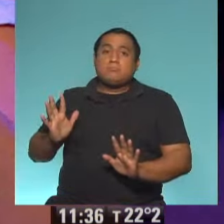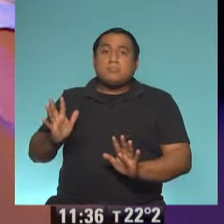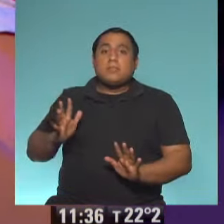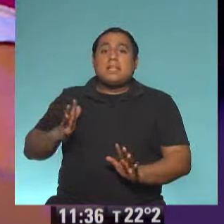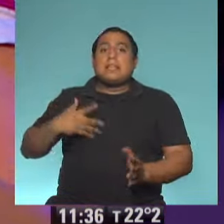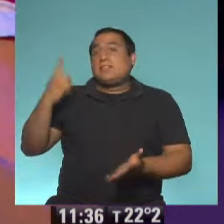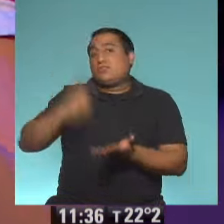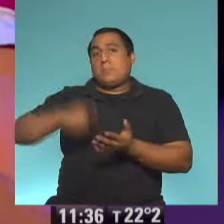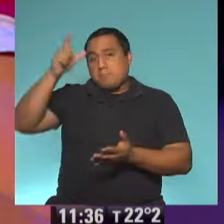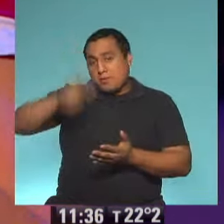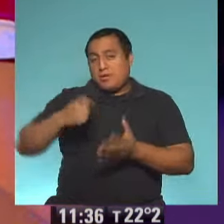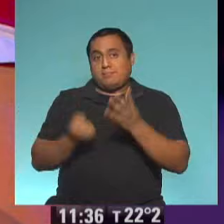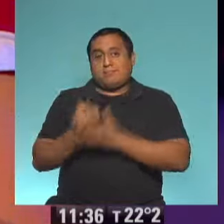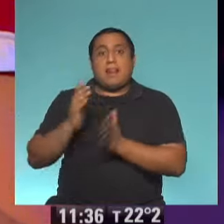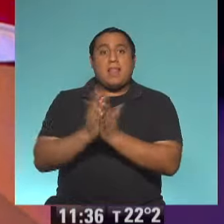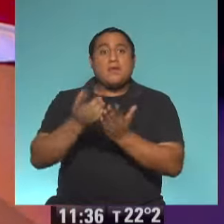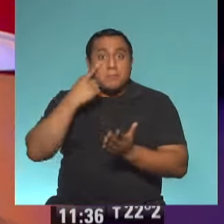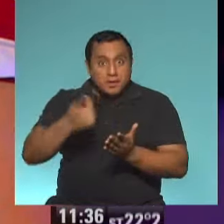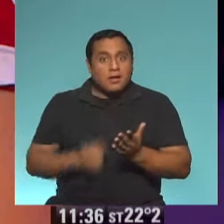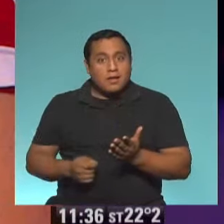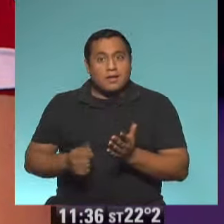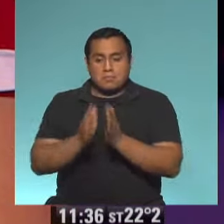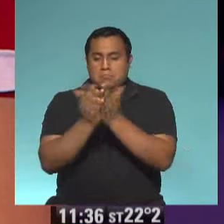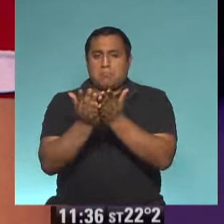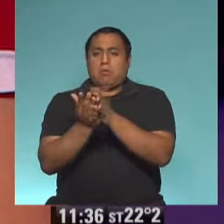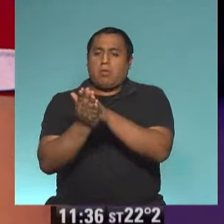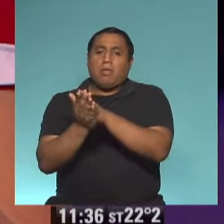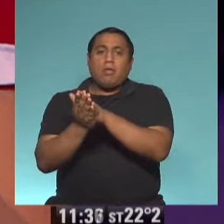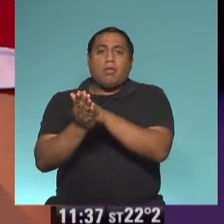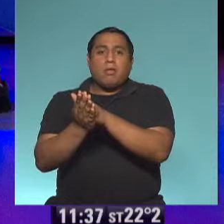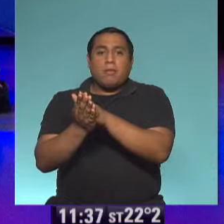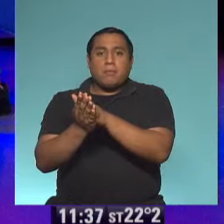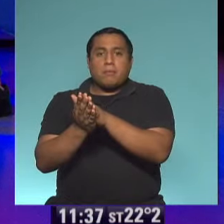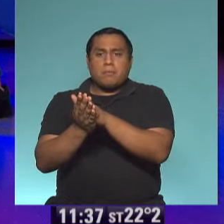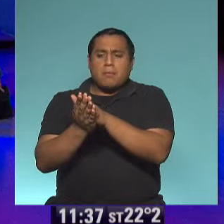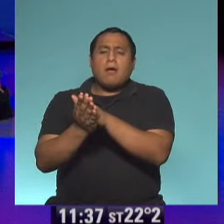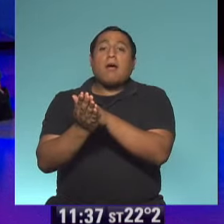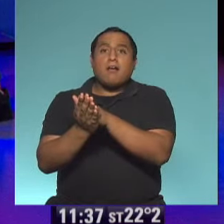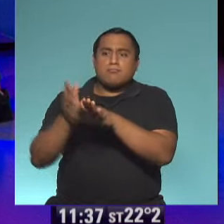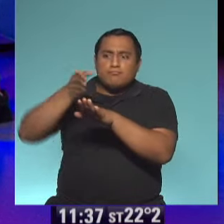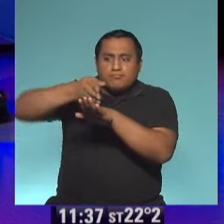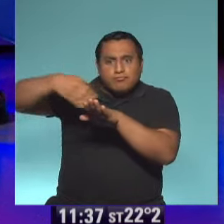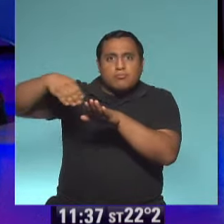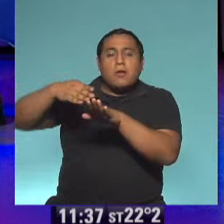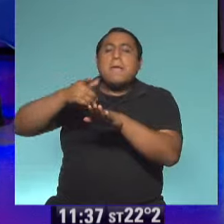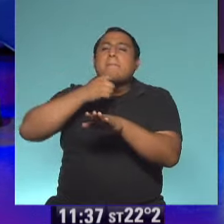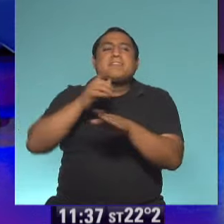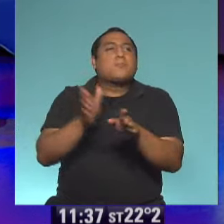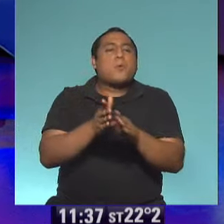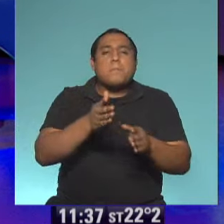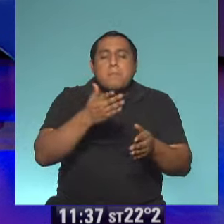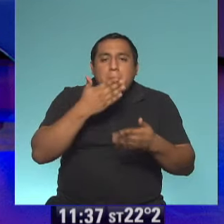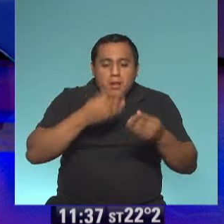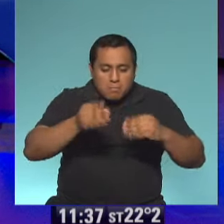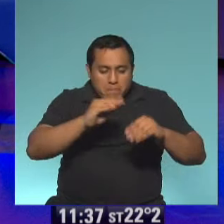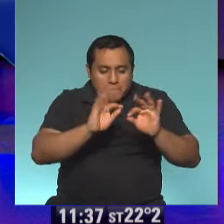del autor que... Miren, miren lo que hizo. Tiene un papel acá y acá se esconde algo. Uy, es... Claro, es como si fuera un papel de regalo que empezaron a